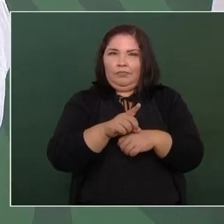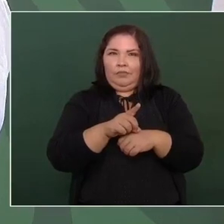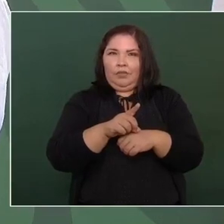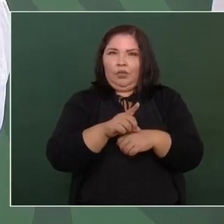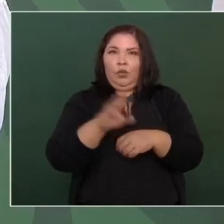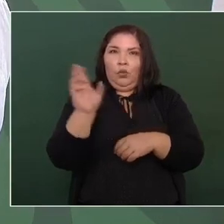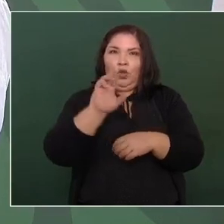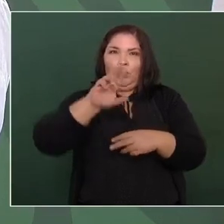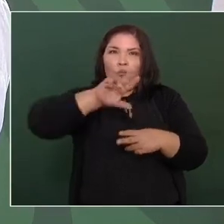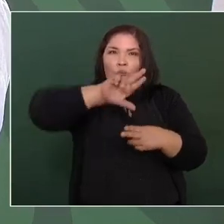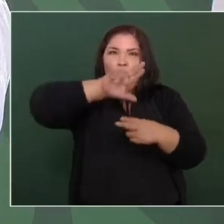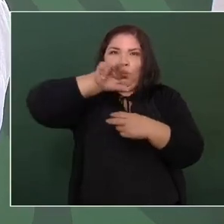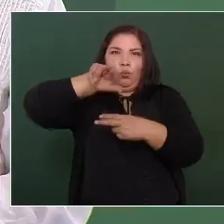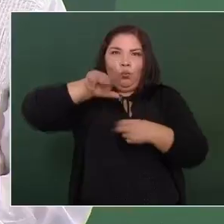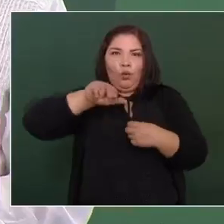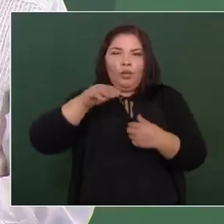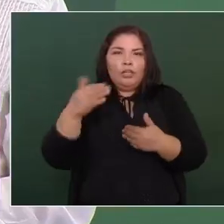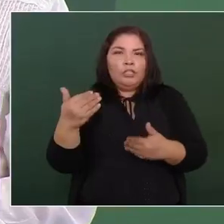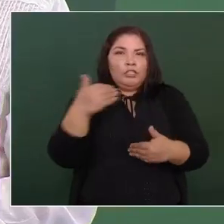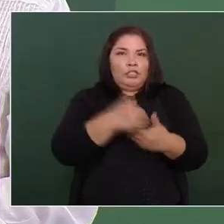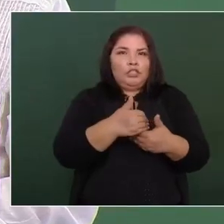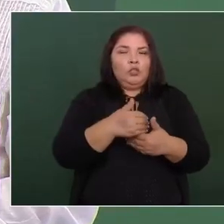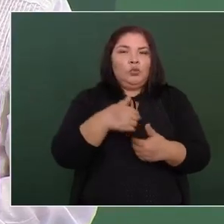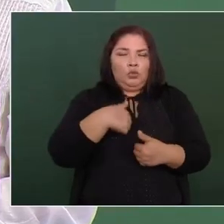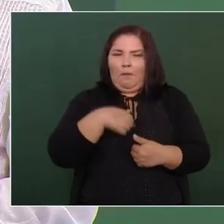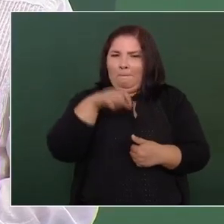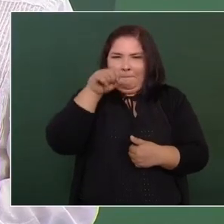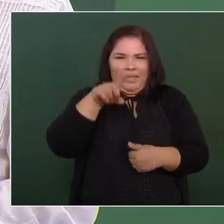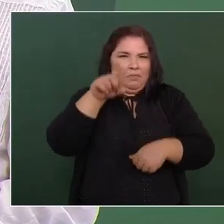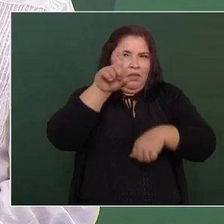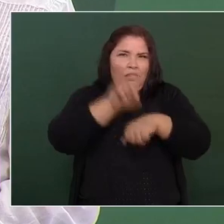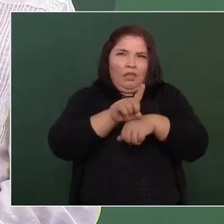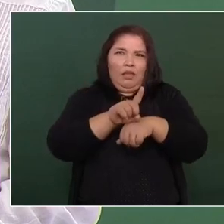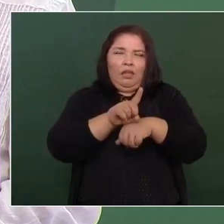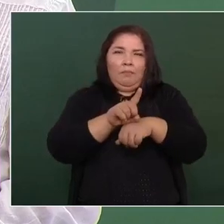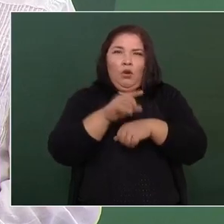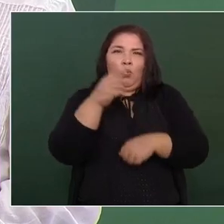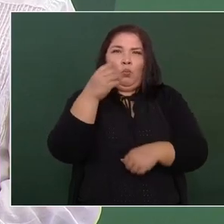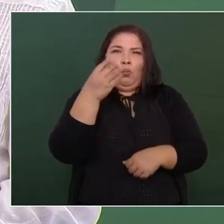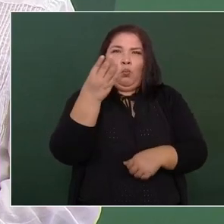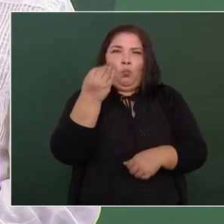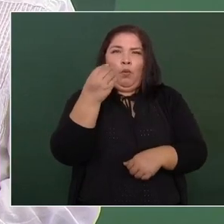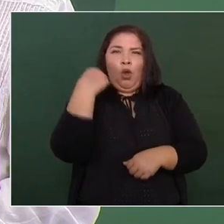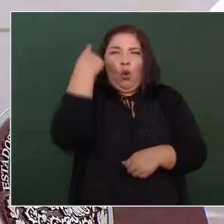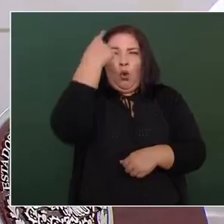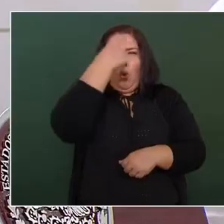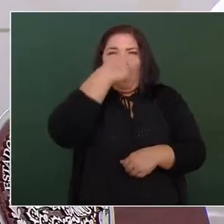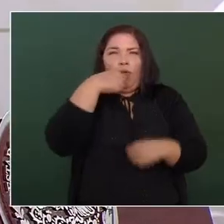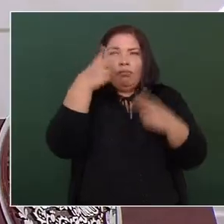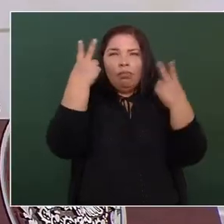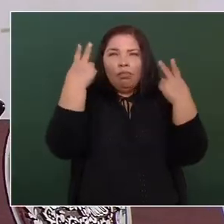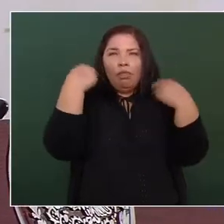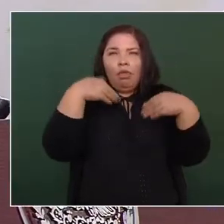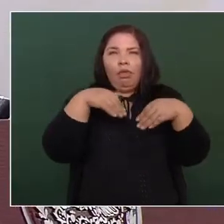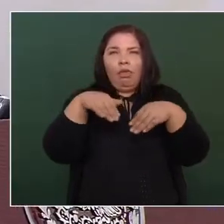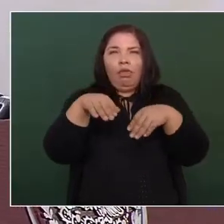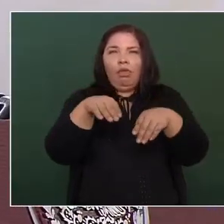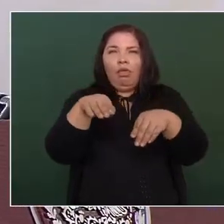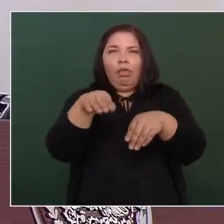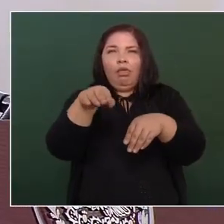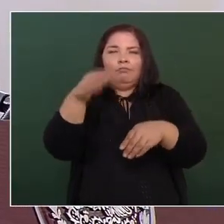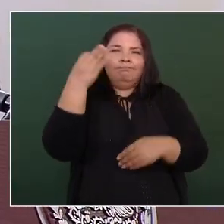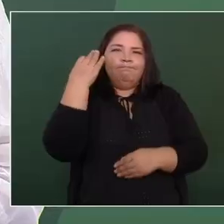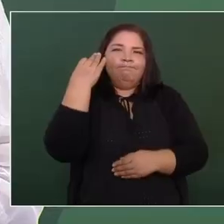que azotó el huracán, el mismo día, nada más que hice 9 horas de la Ciudad de México a